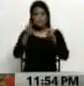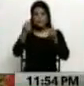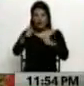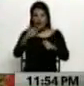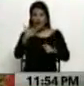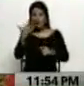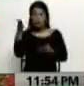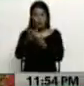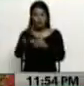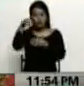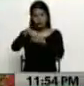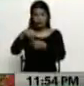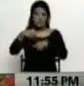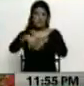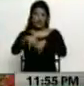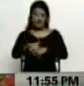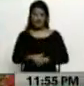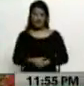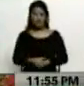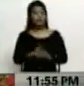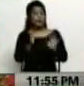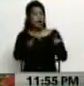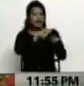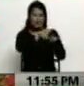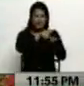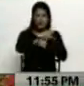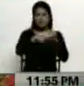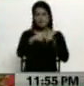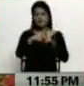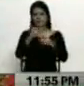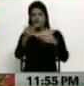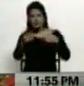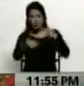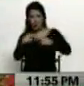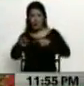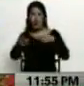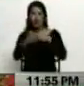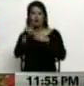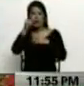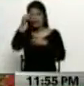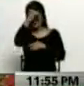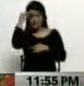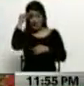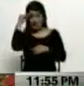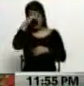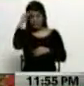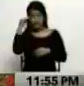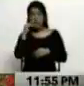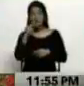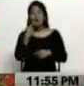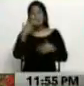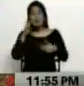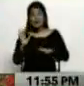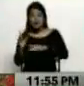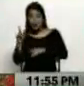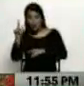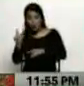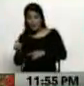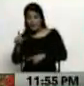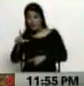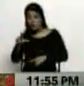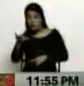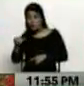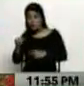la marcha convocada por la m entre los murmullos y críticas contra Ceja se coló la información que